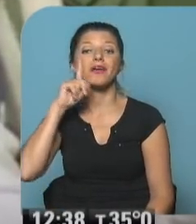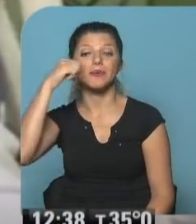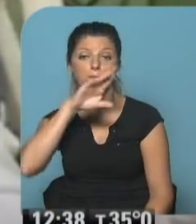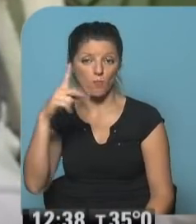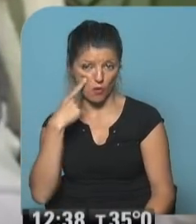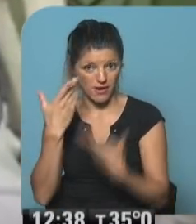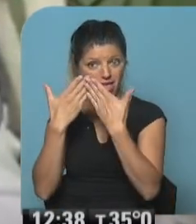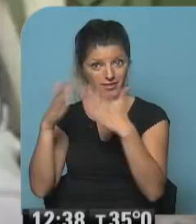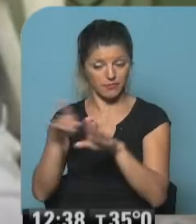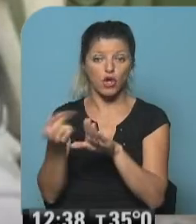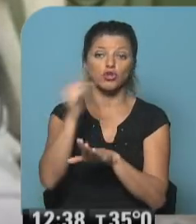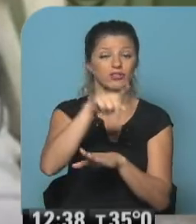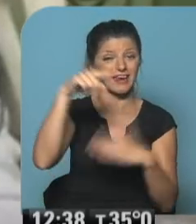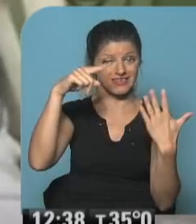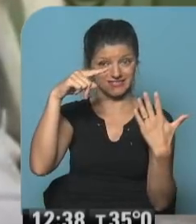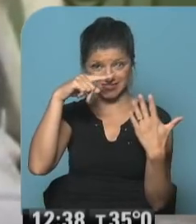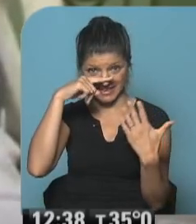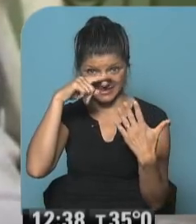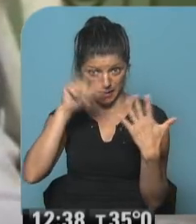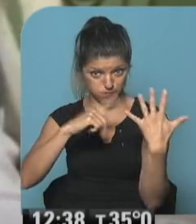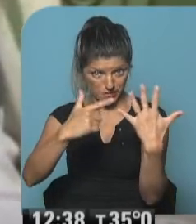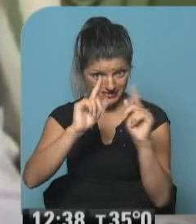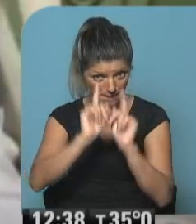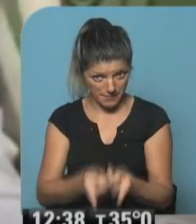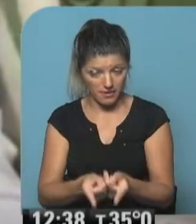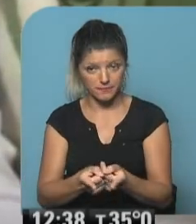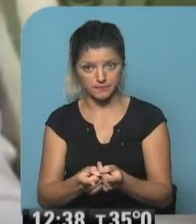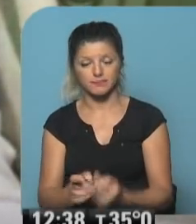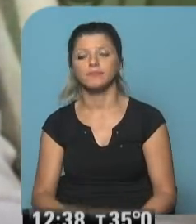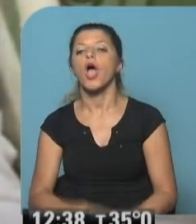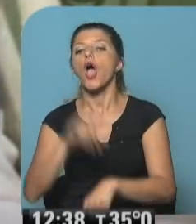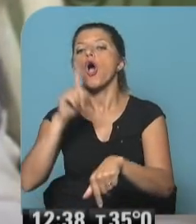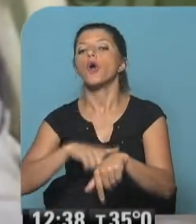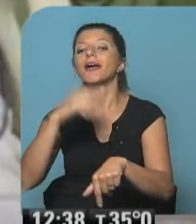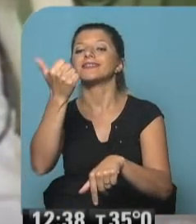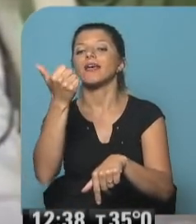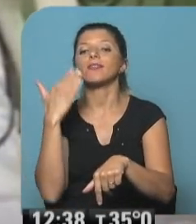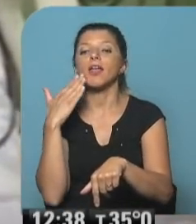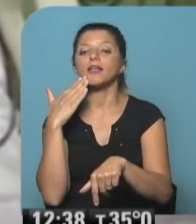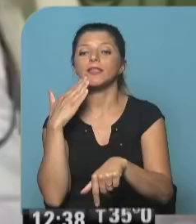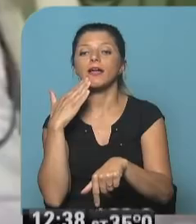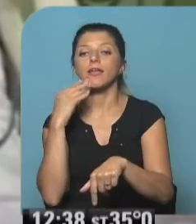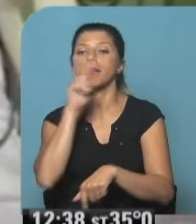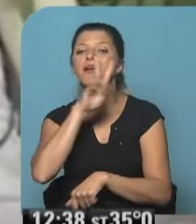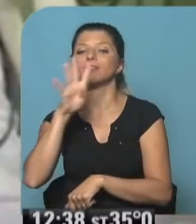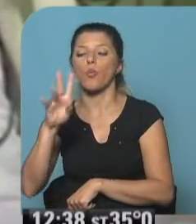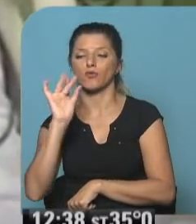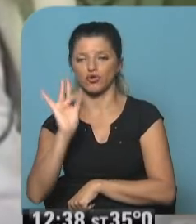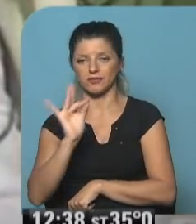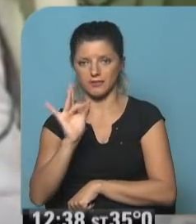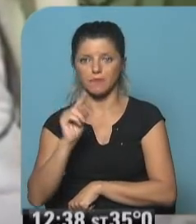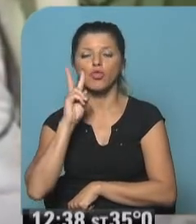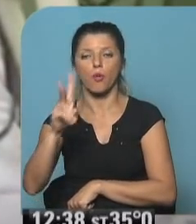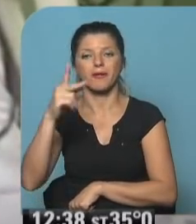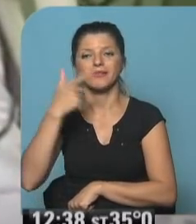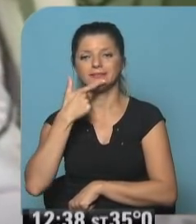a otras 7 personas que se encuentran en similar condición a las 18 horas del 24 de diciembre del